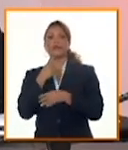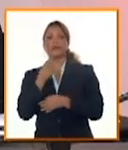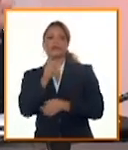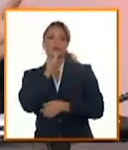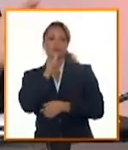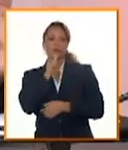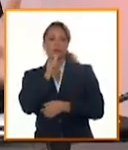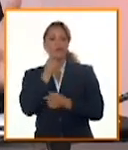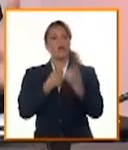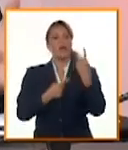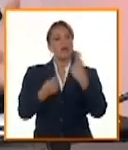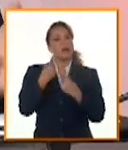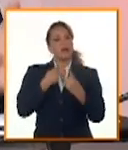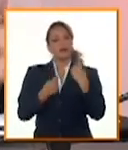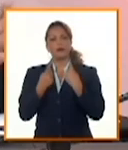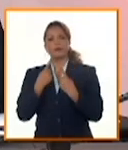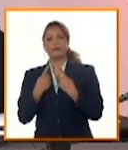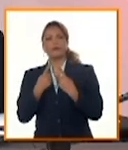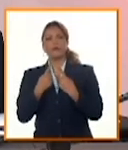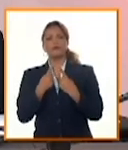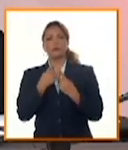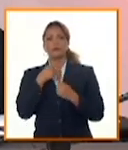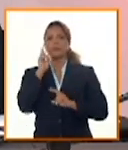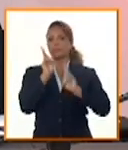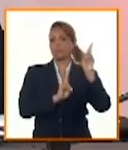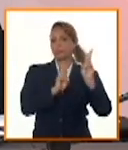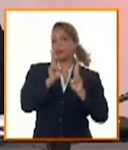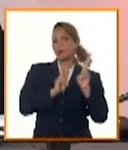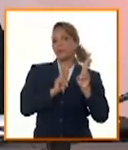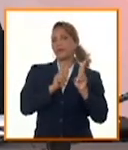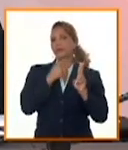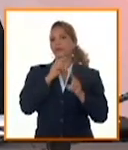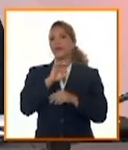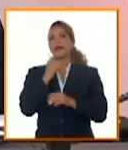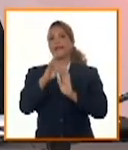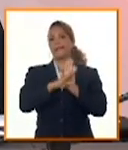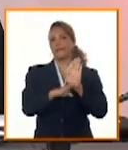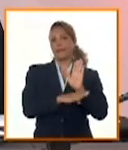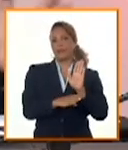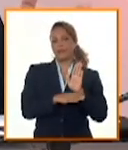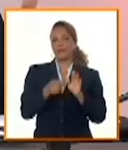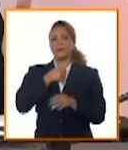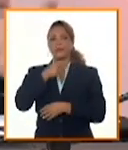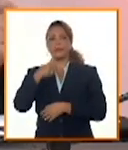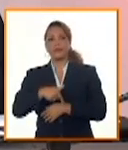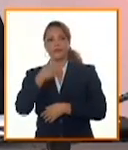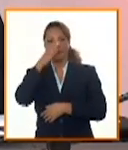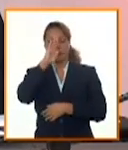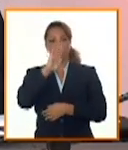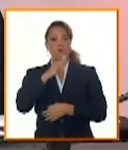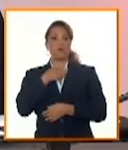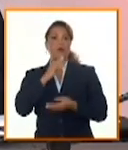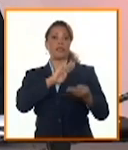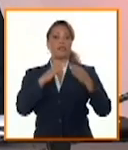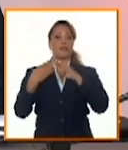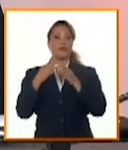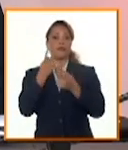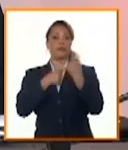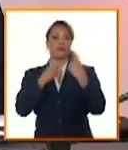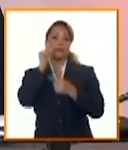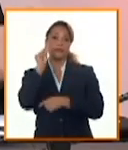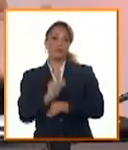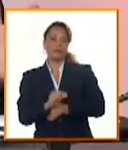supuesto que se muestran Pues a favor de estas medidas por ejemplo en Cuba debate alguien que se